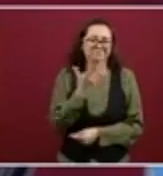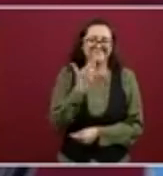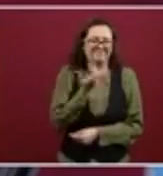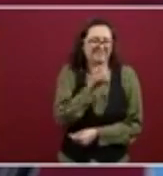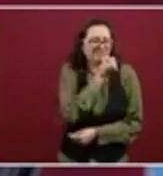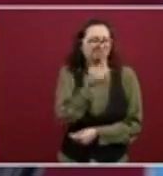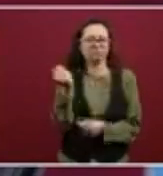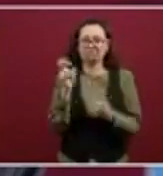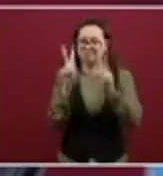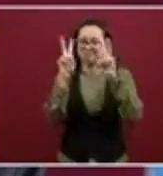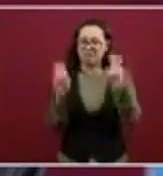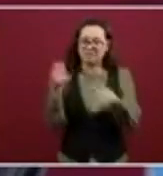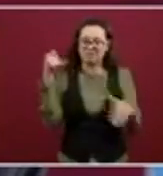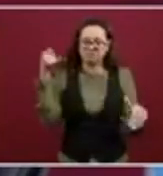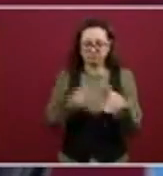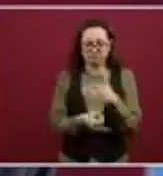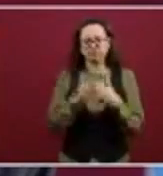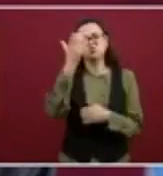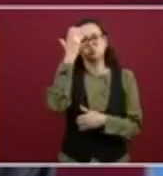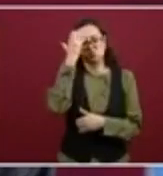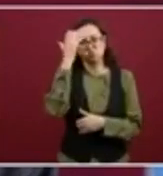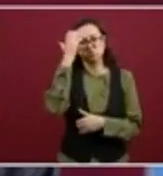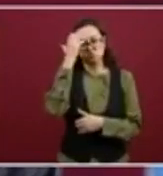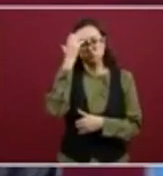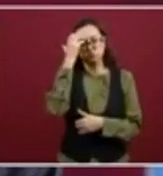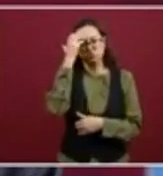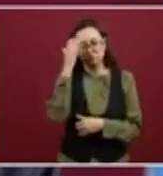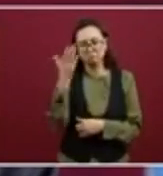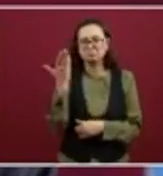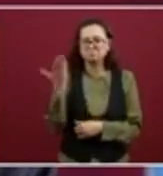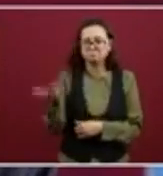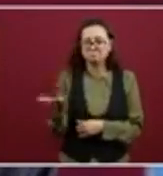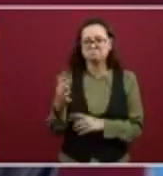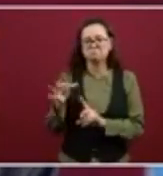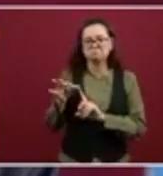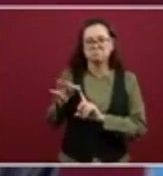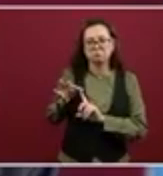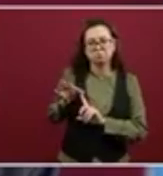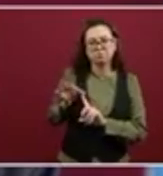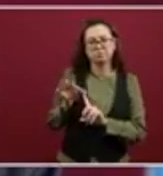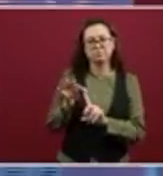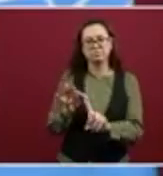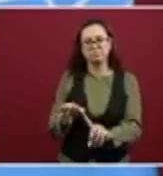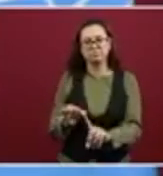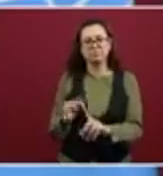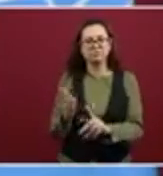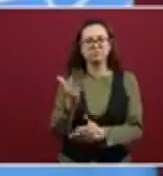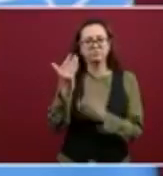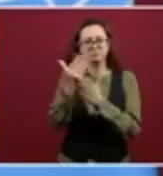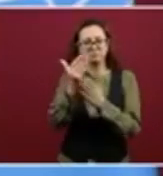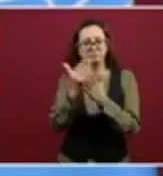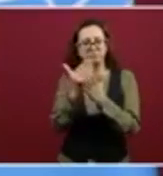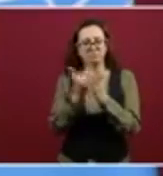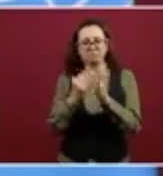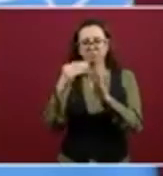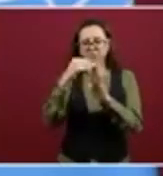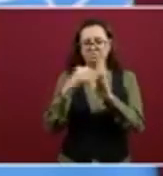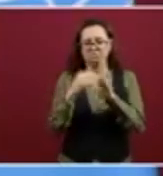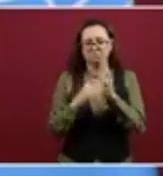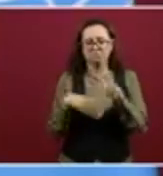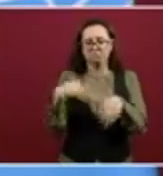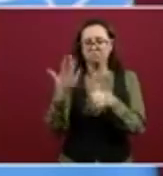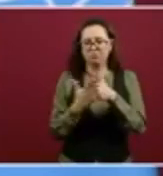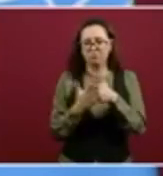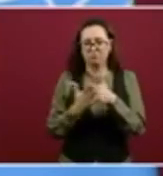tema y ella nos está guiando en las políticas que se están